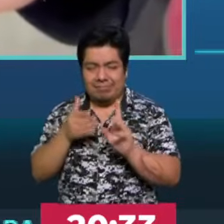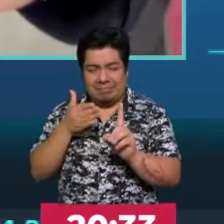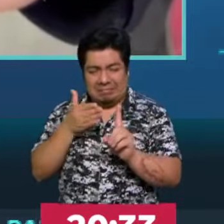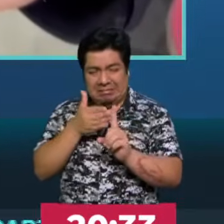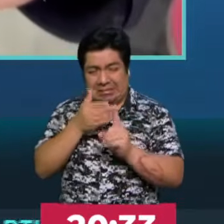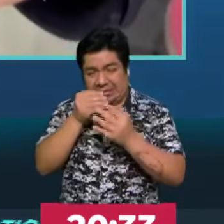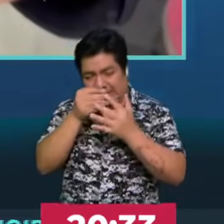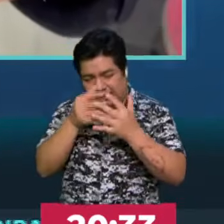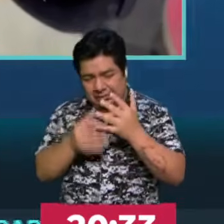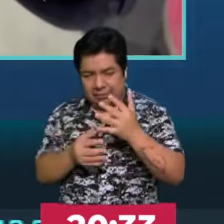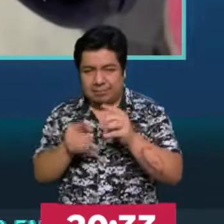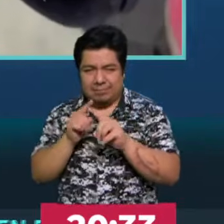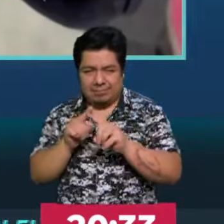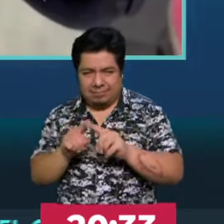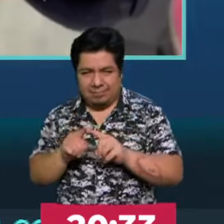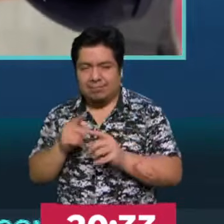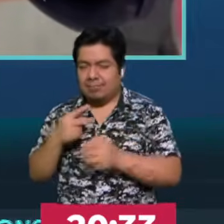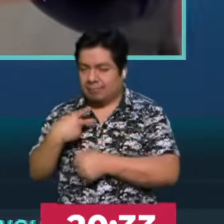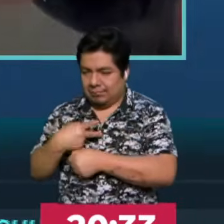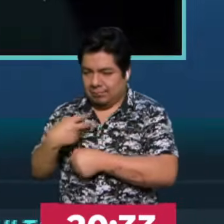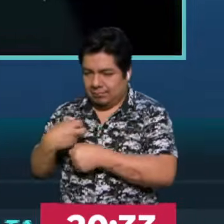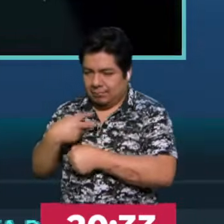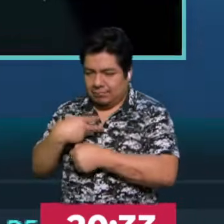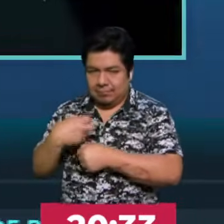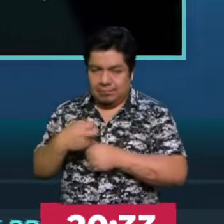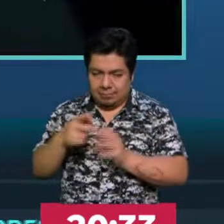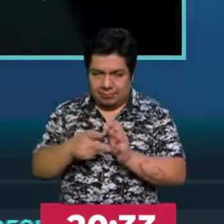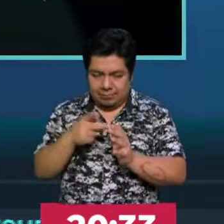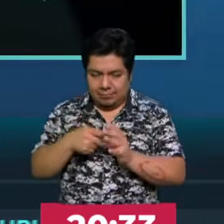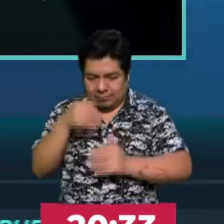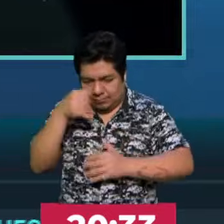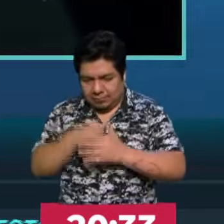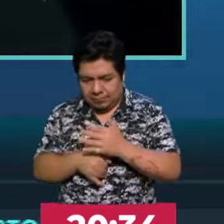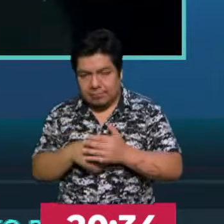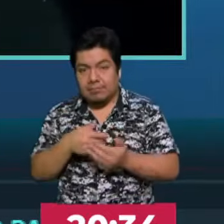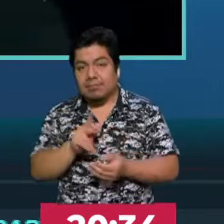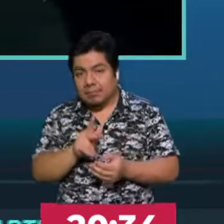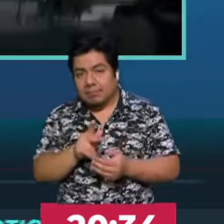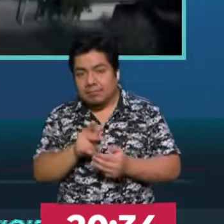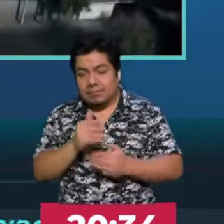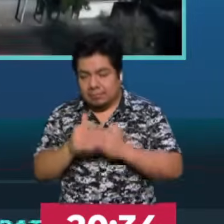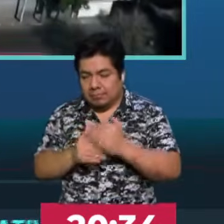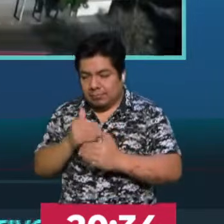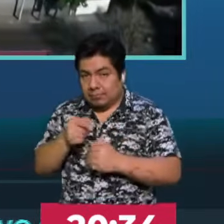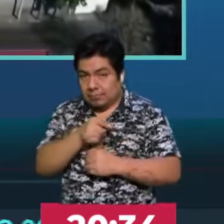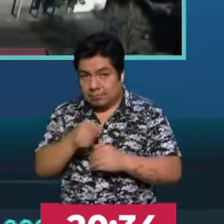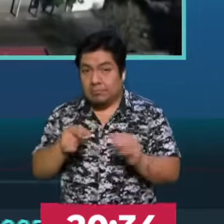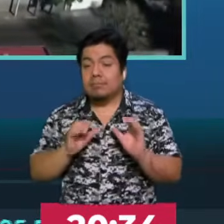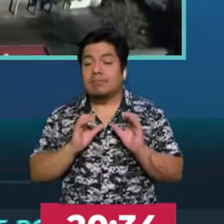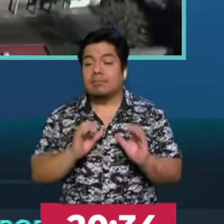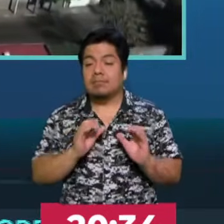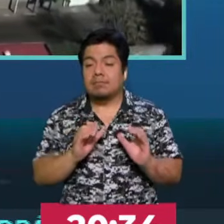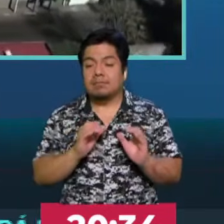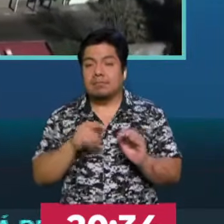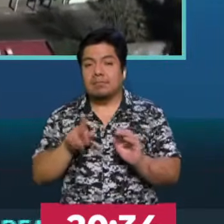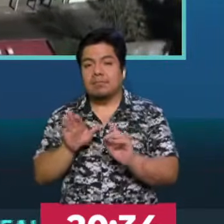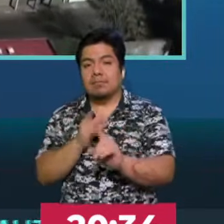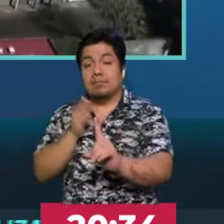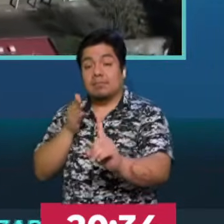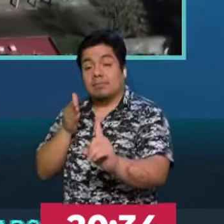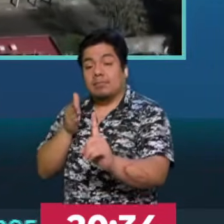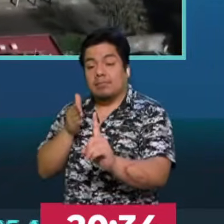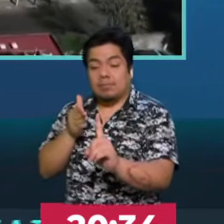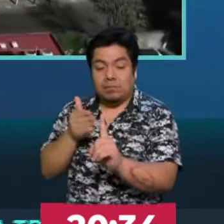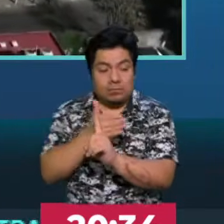de verlo ahorita. Me vas a tener que volver a invitar así como para hablarlo, es más largo, pero que hay que tener mucho cuidado, porque entonces desvía la atención de